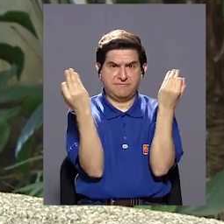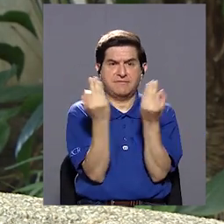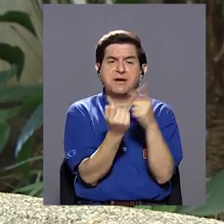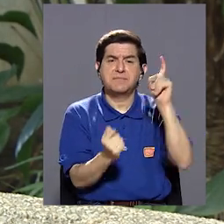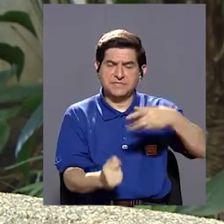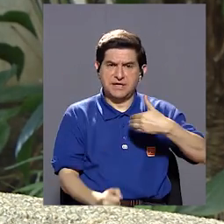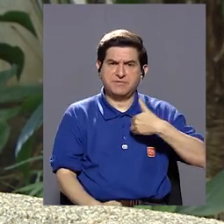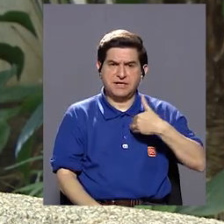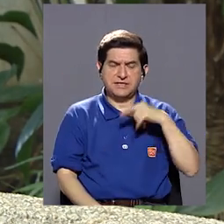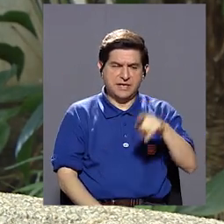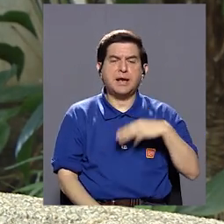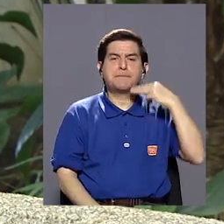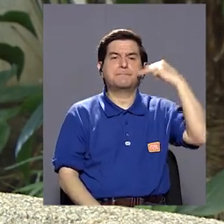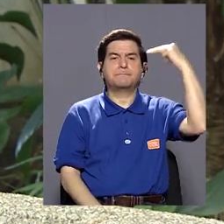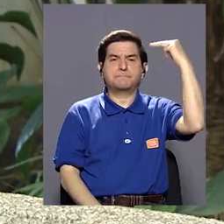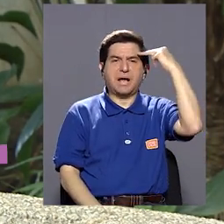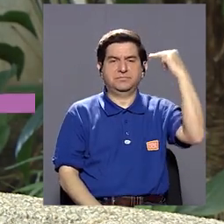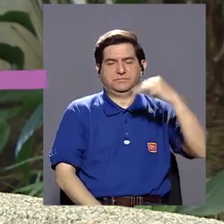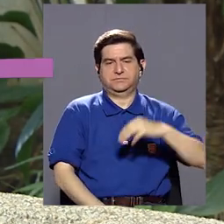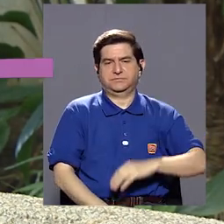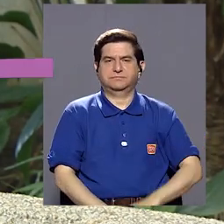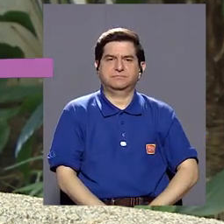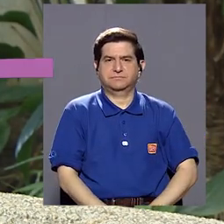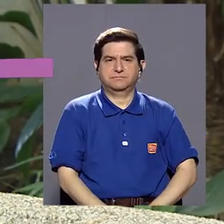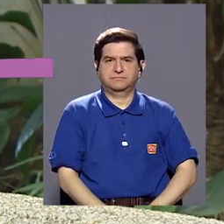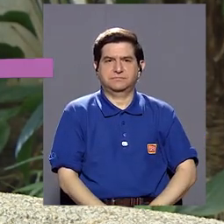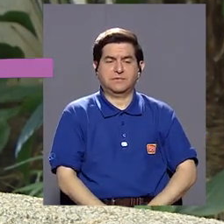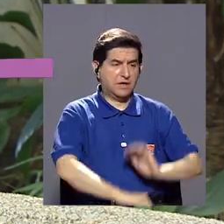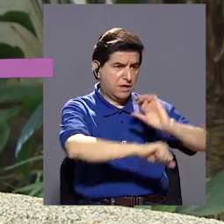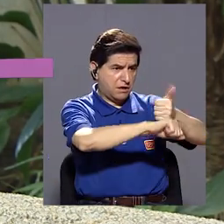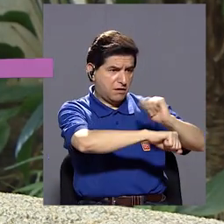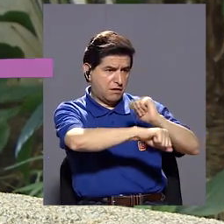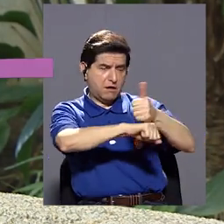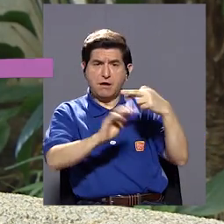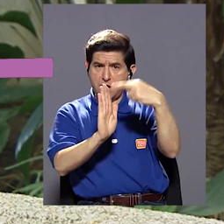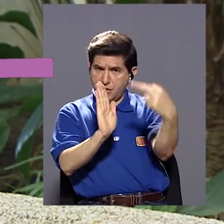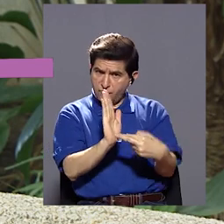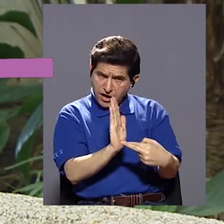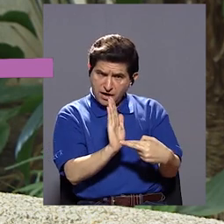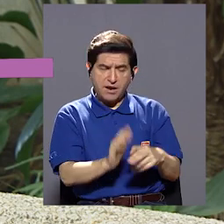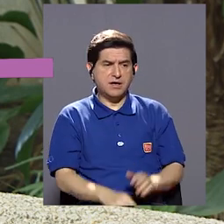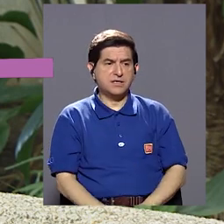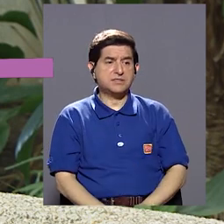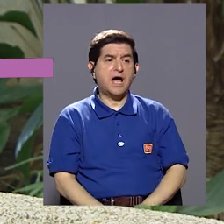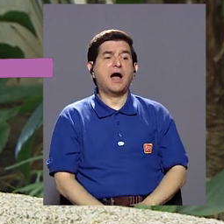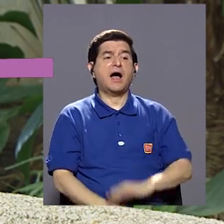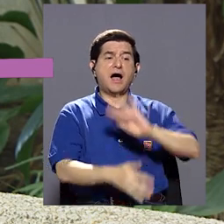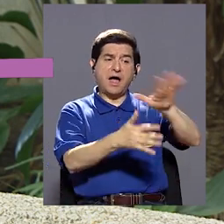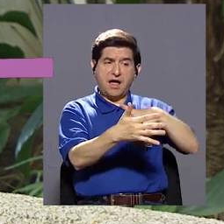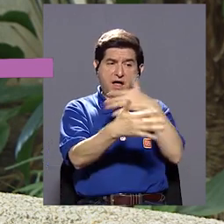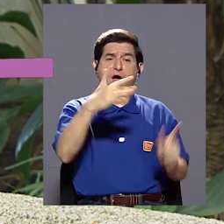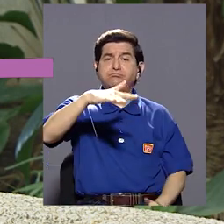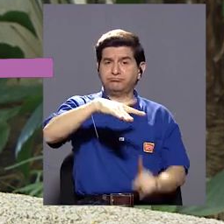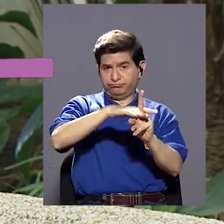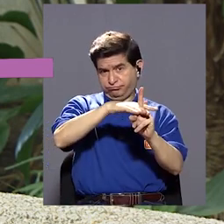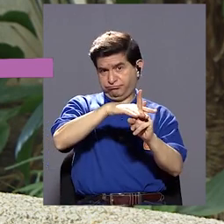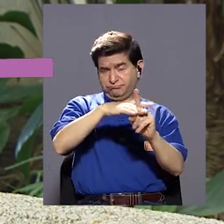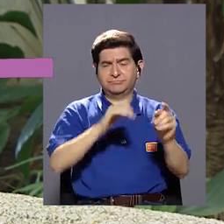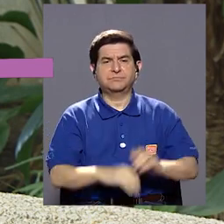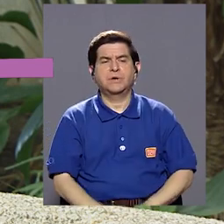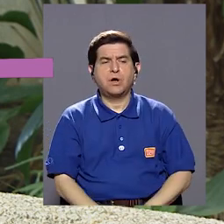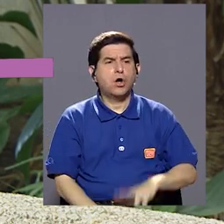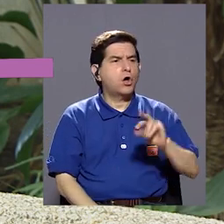la familia también debe de tener ese grado de madurez. Cuando se establecen esas reglas, van a tener reglas de horarios, por